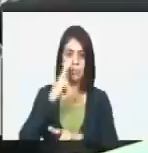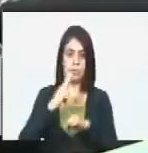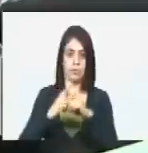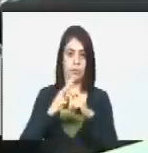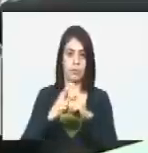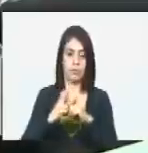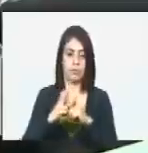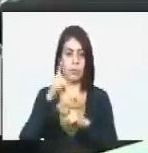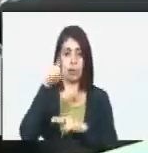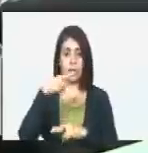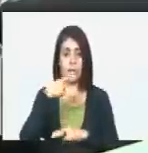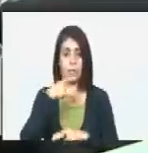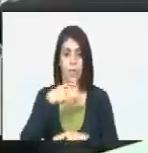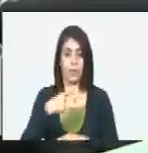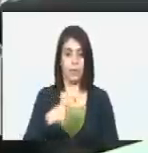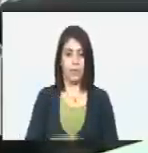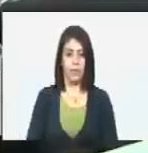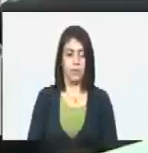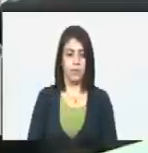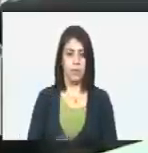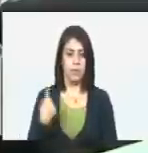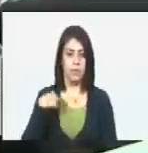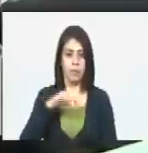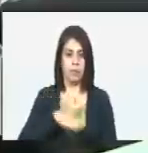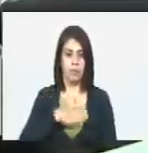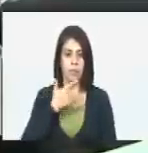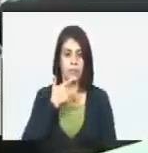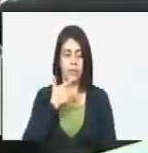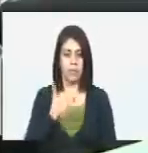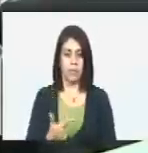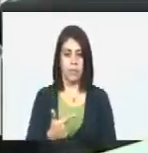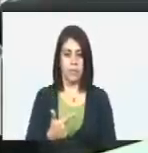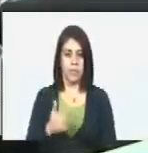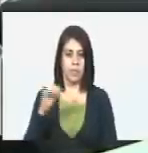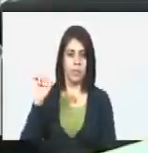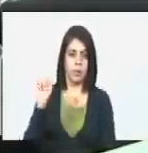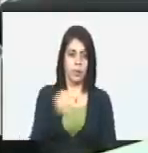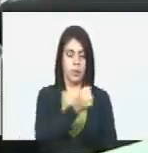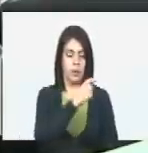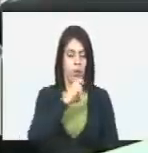además podemos decir que venció el odio.